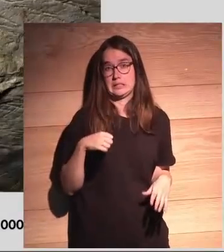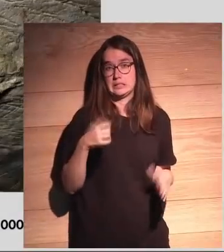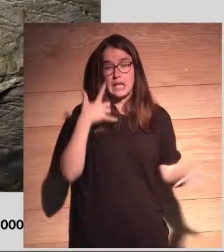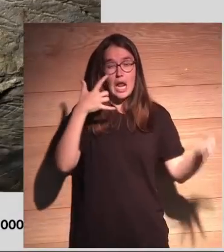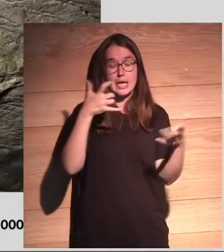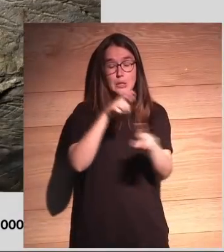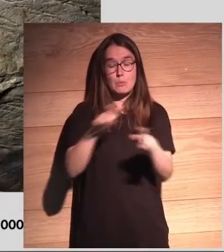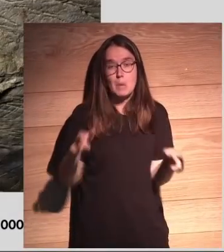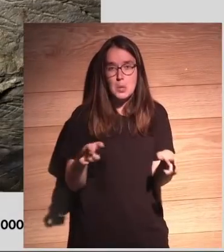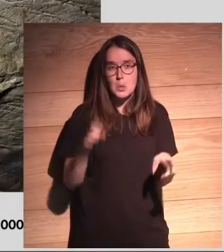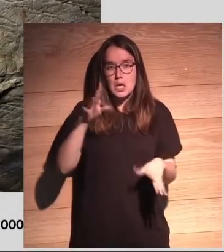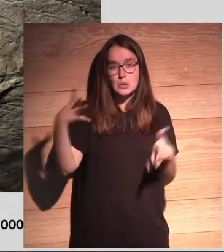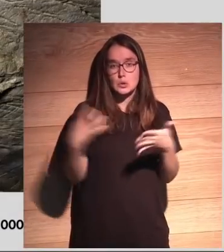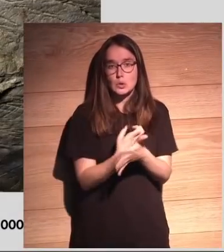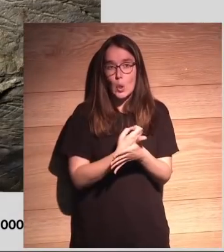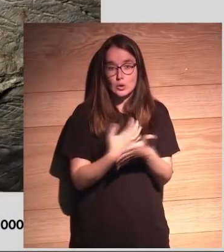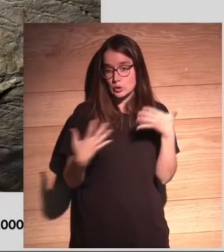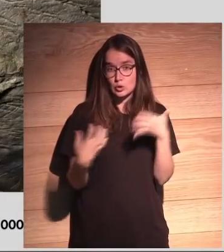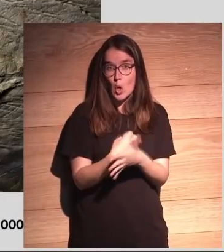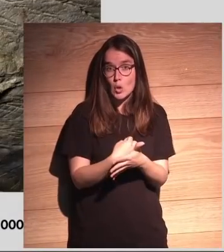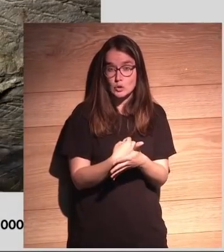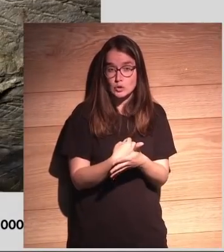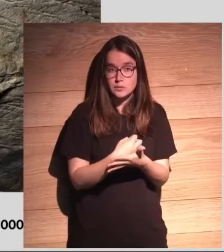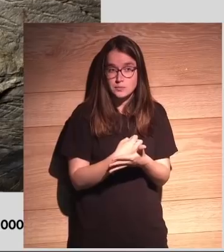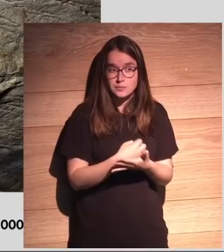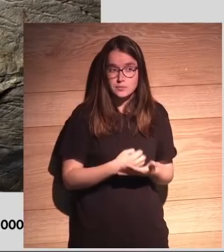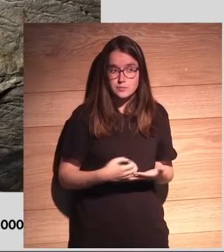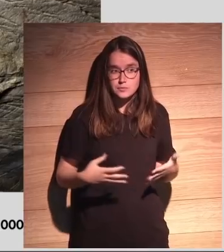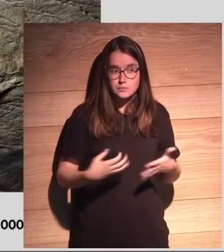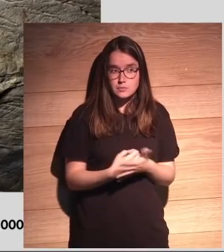arte humano, yo creo que todos de una manera